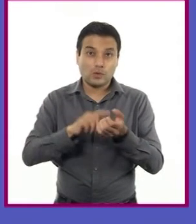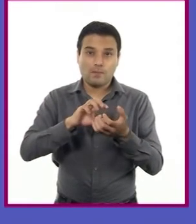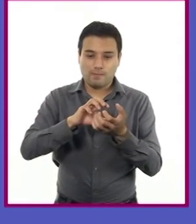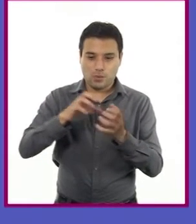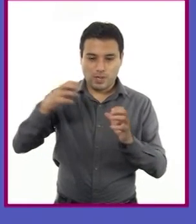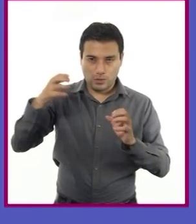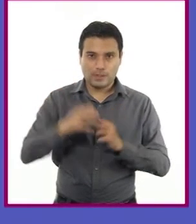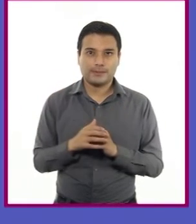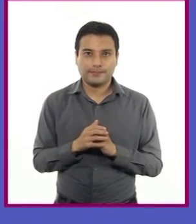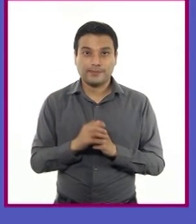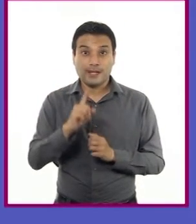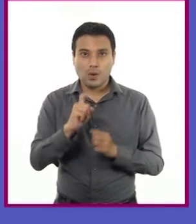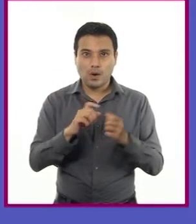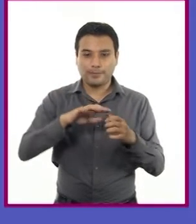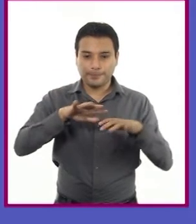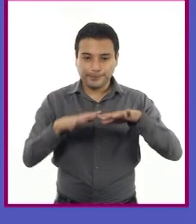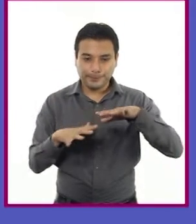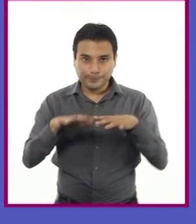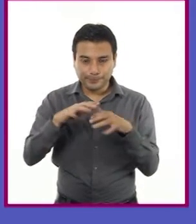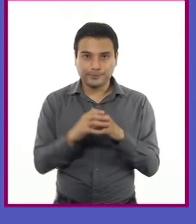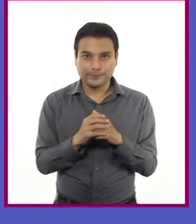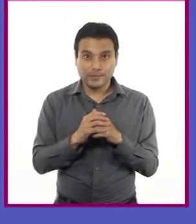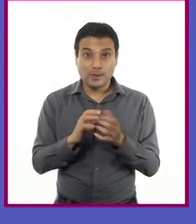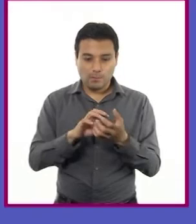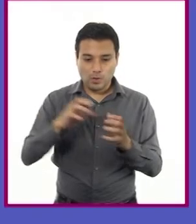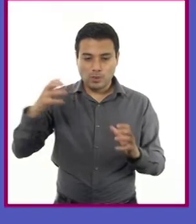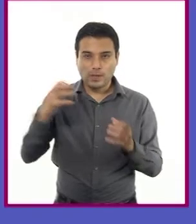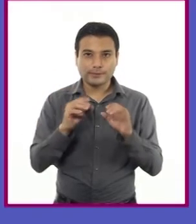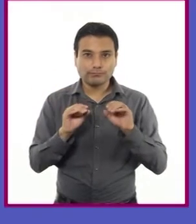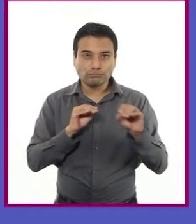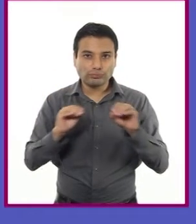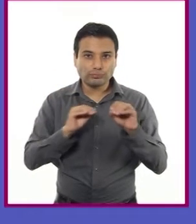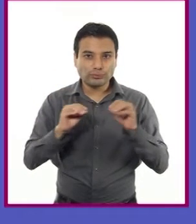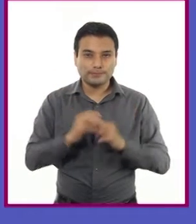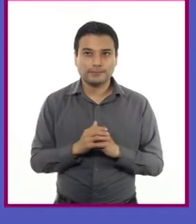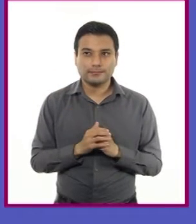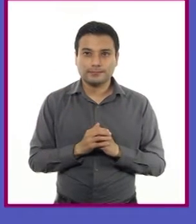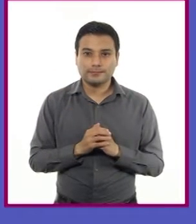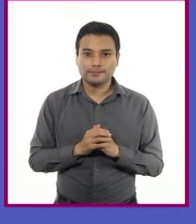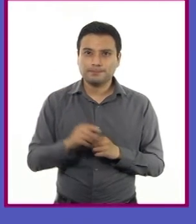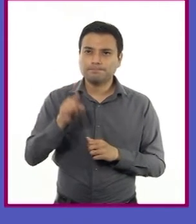líquido. Agitación de las moléculas. ¿Tienes alguna?